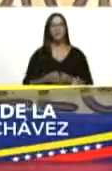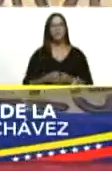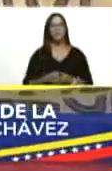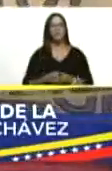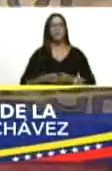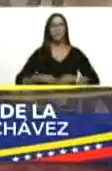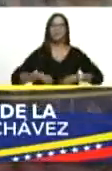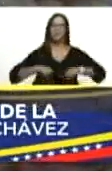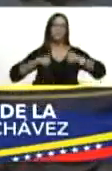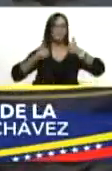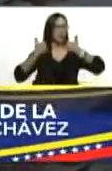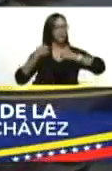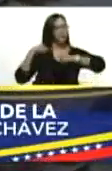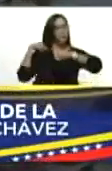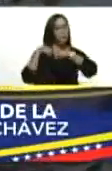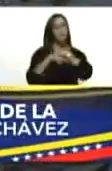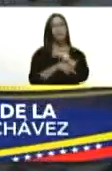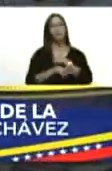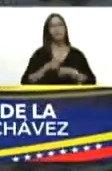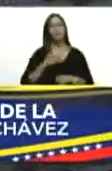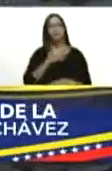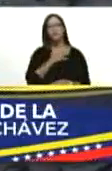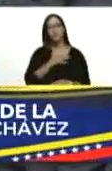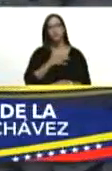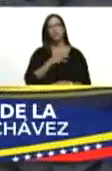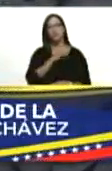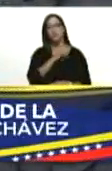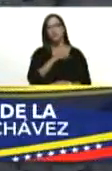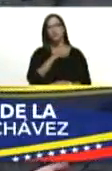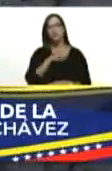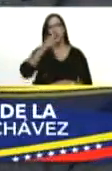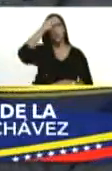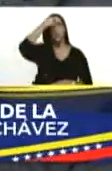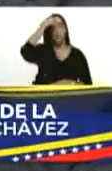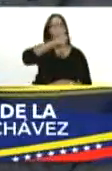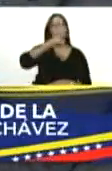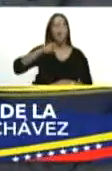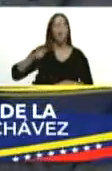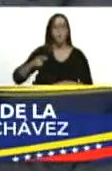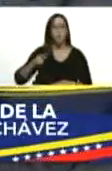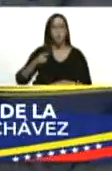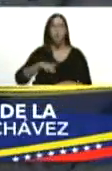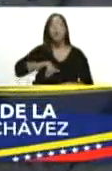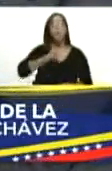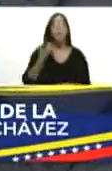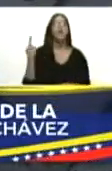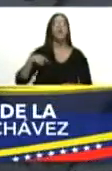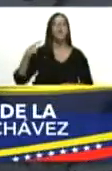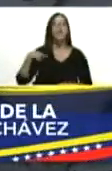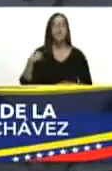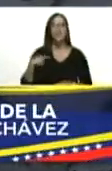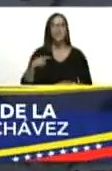más entrañables y profundos que un pueblo puede tener